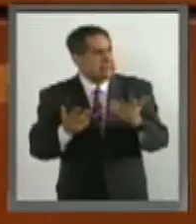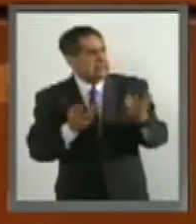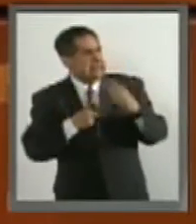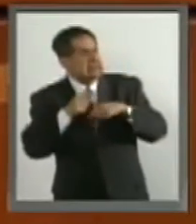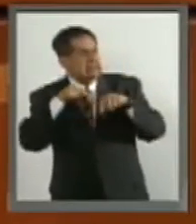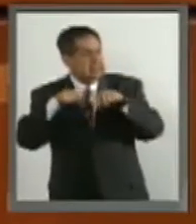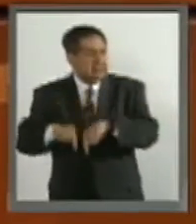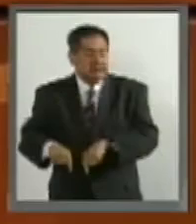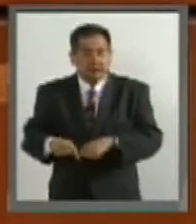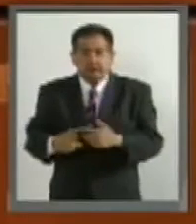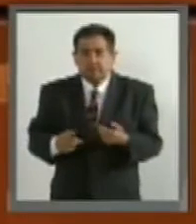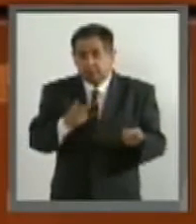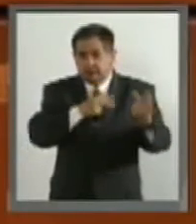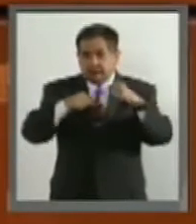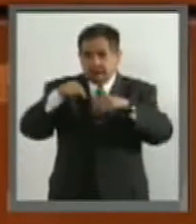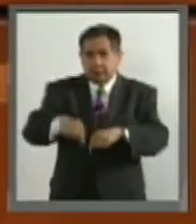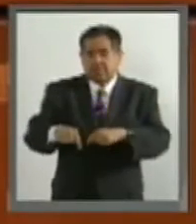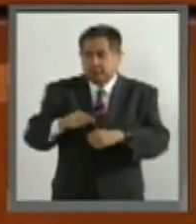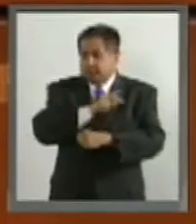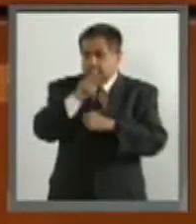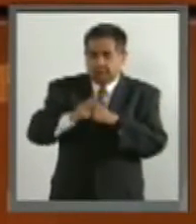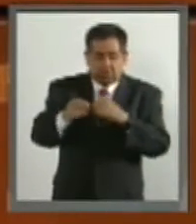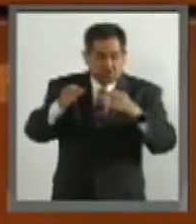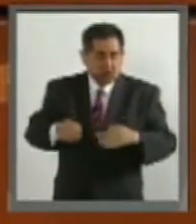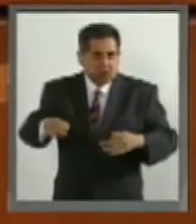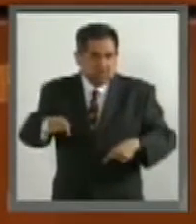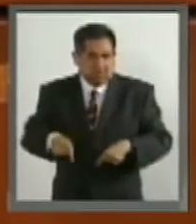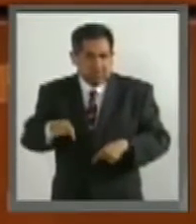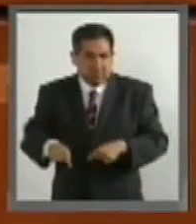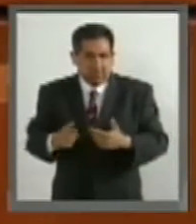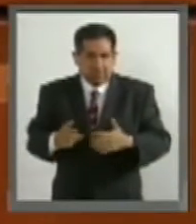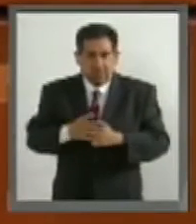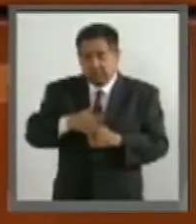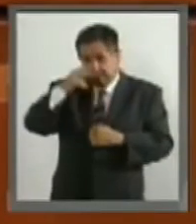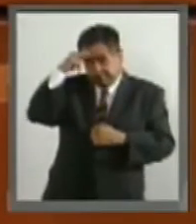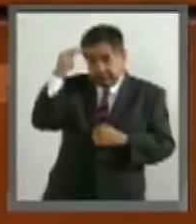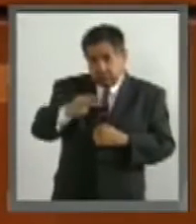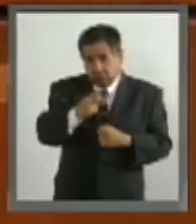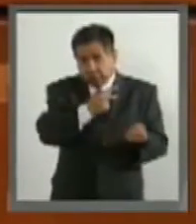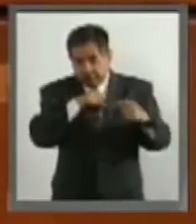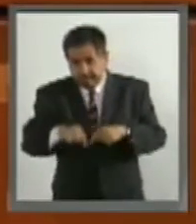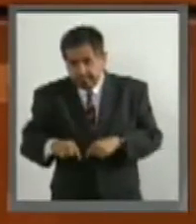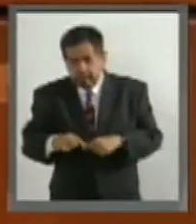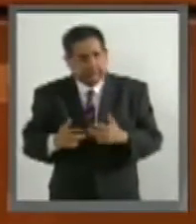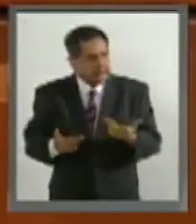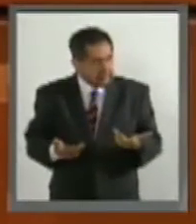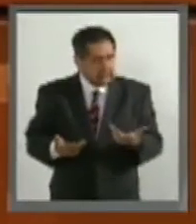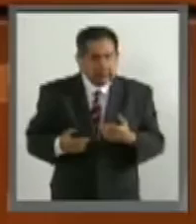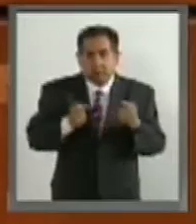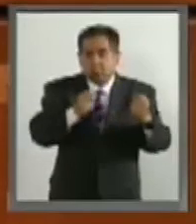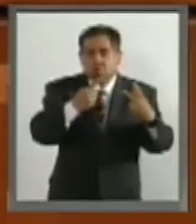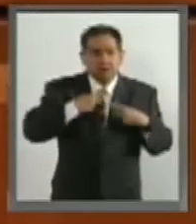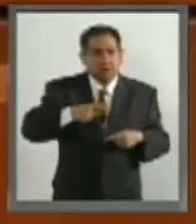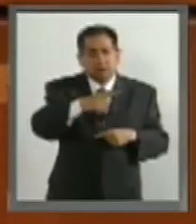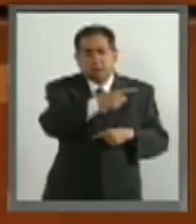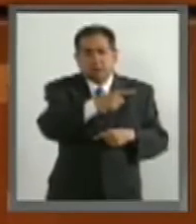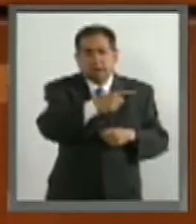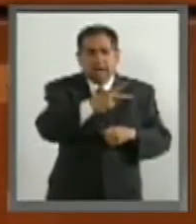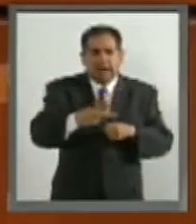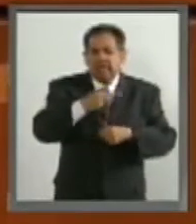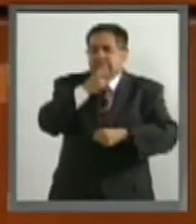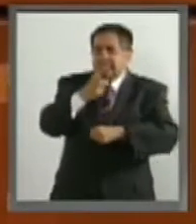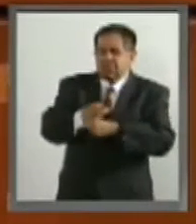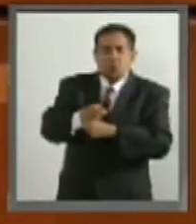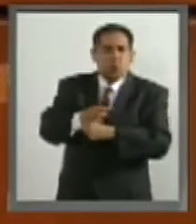y llegarán a su país original, a México, muchos de ellos incluso como su segunda